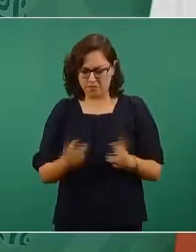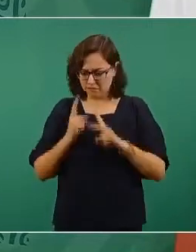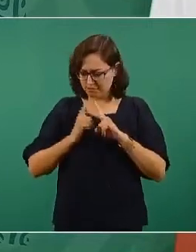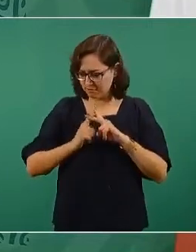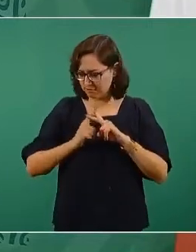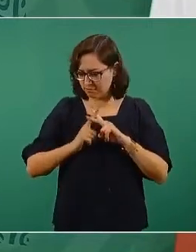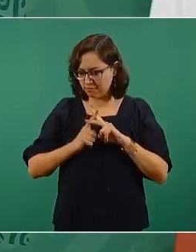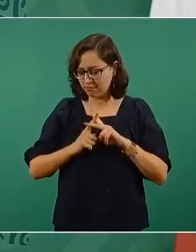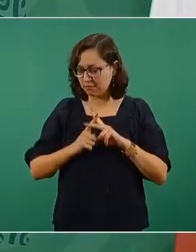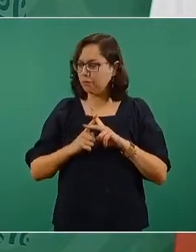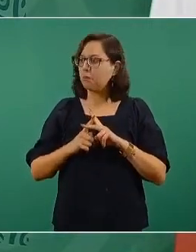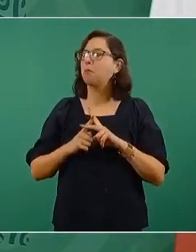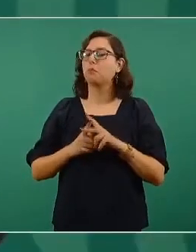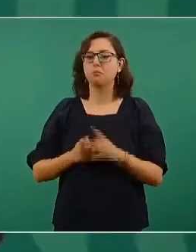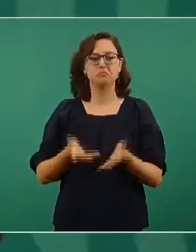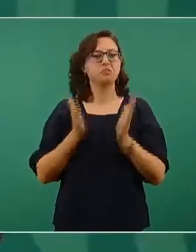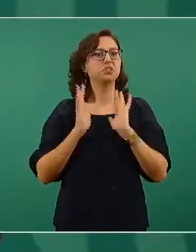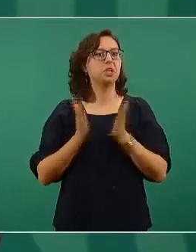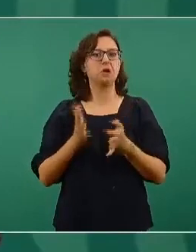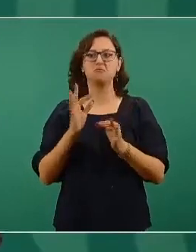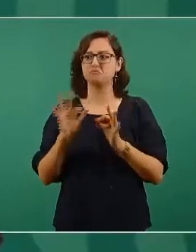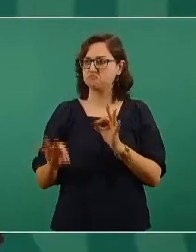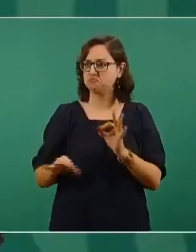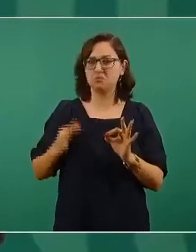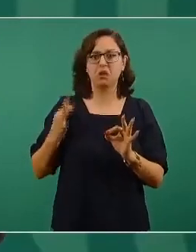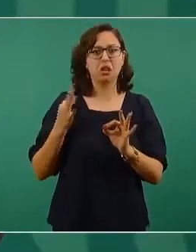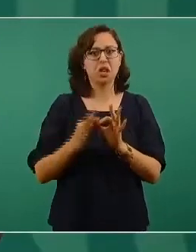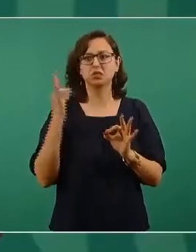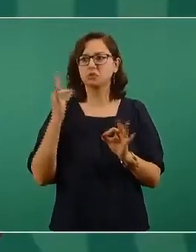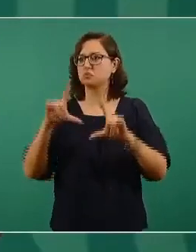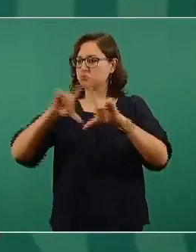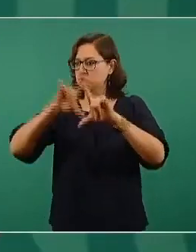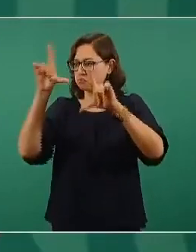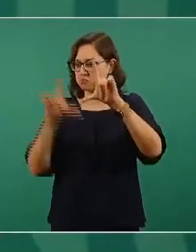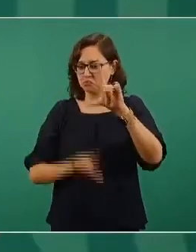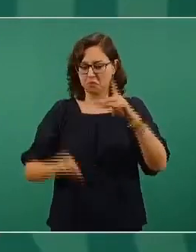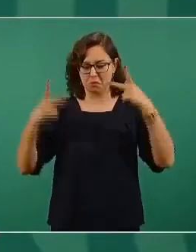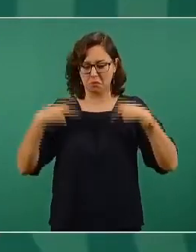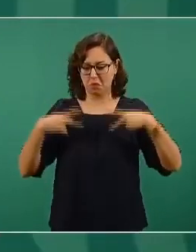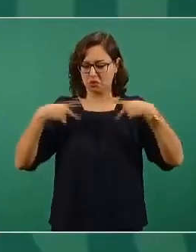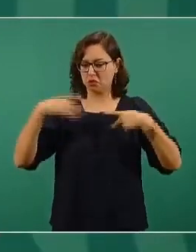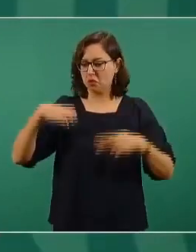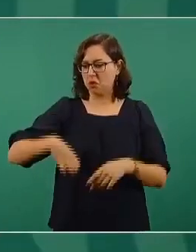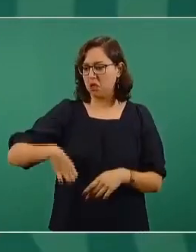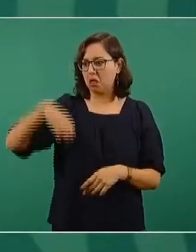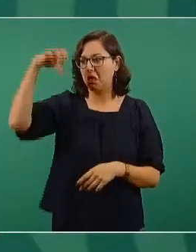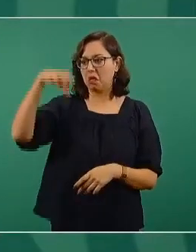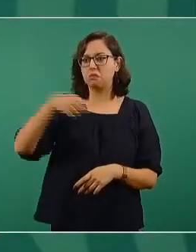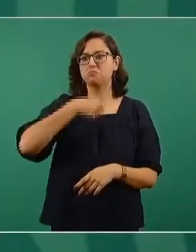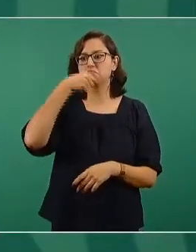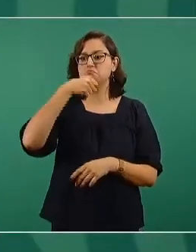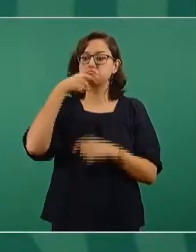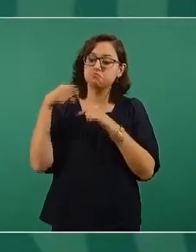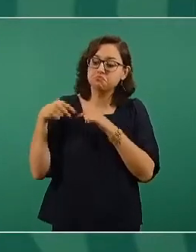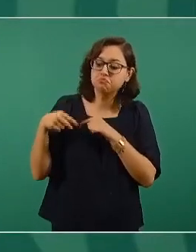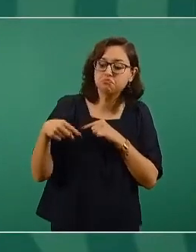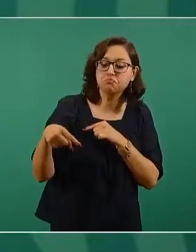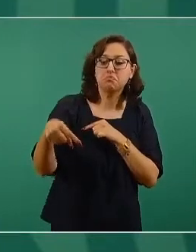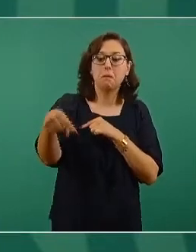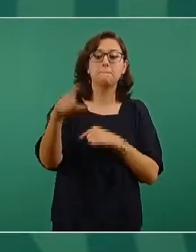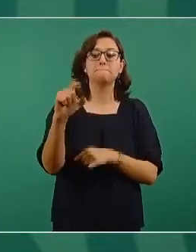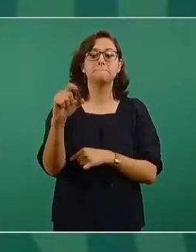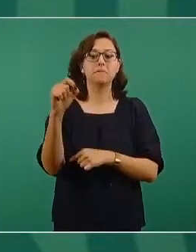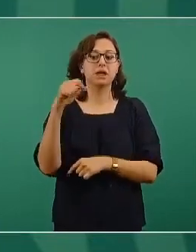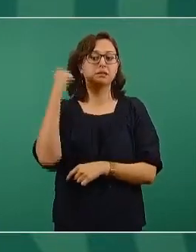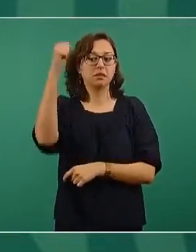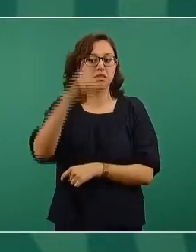ya se tiene para que alrededor del día 20